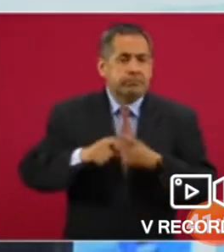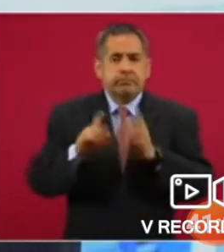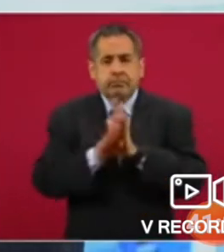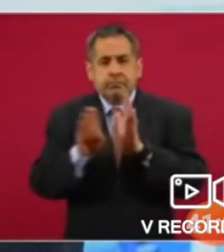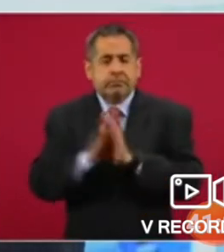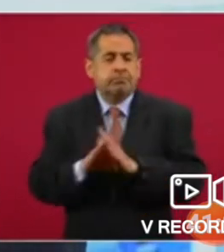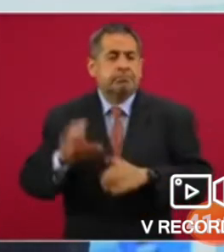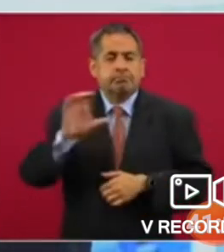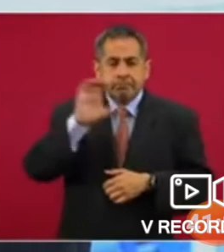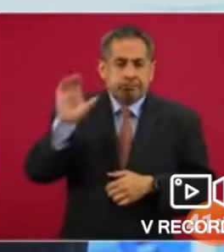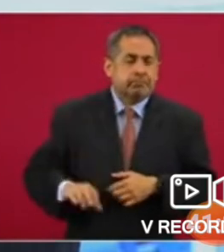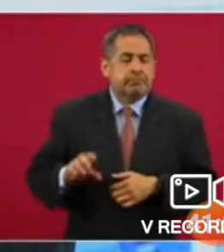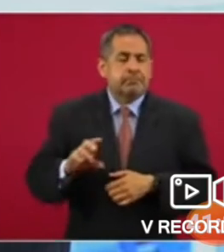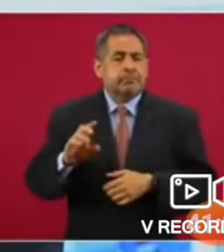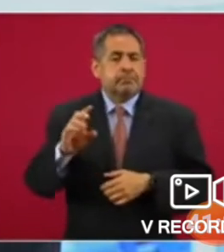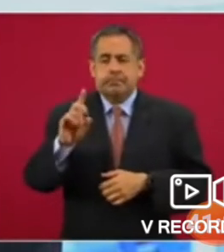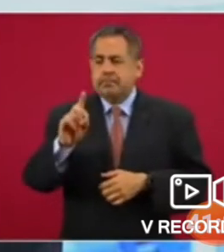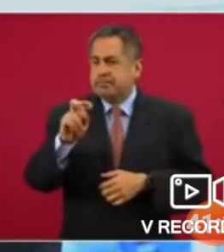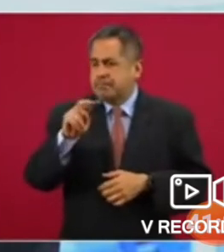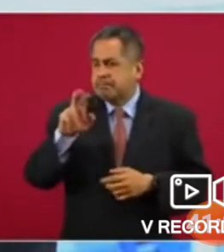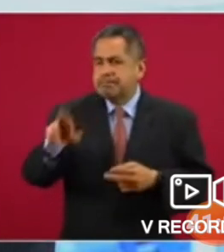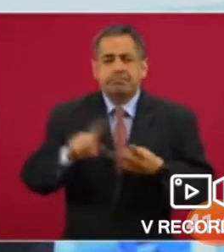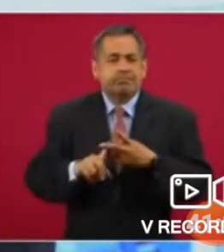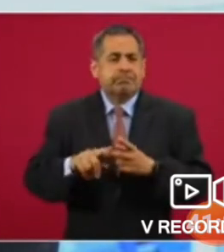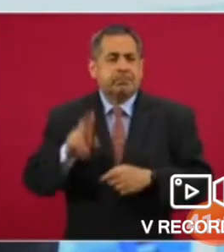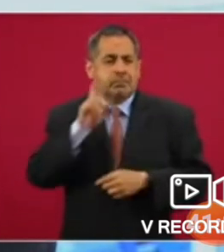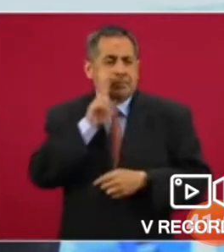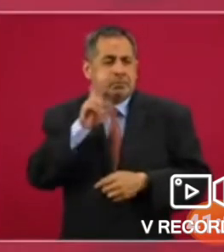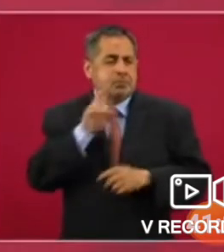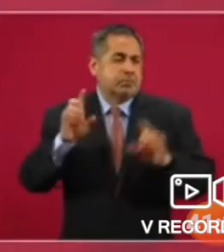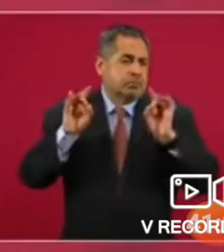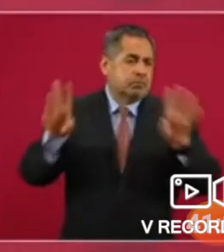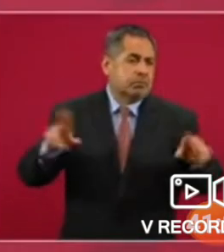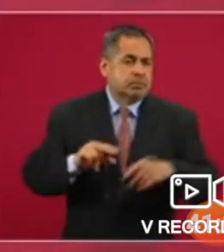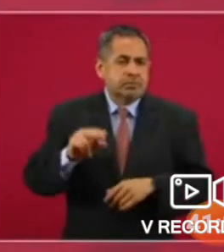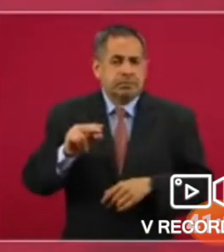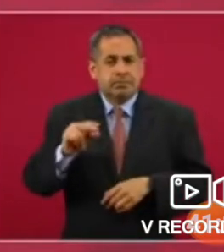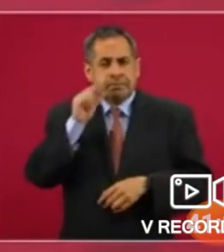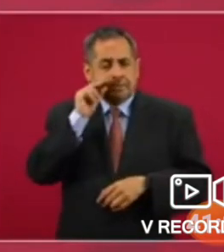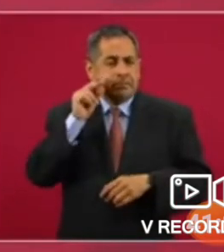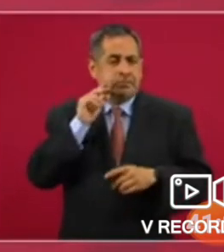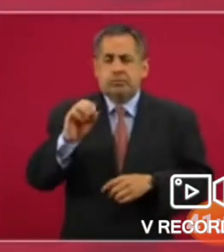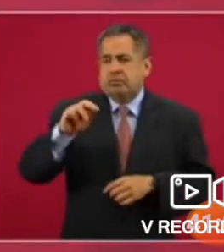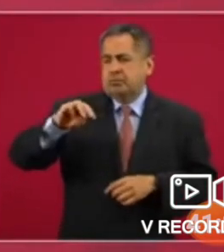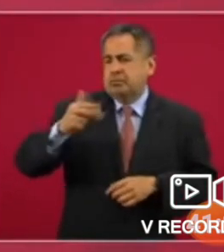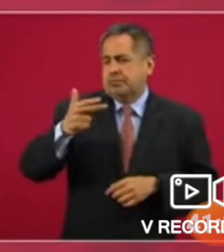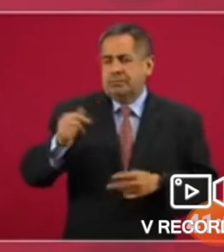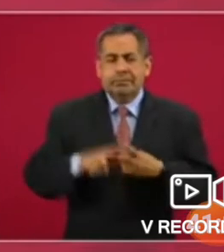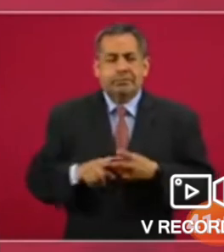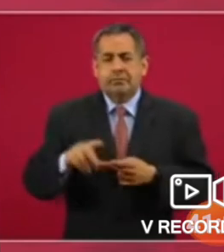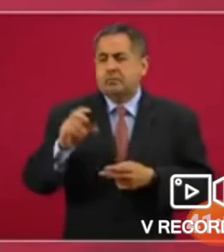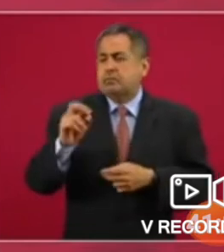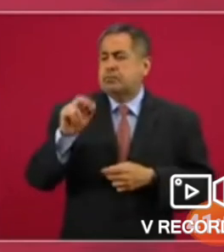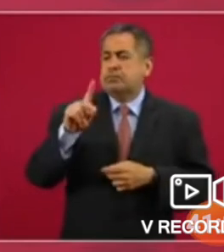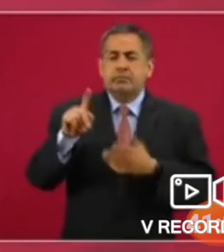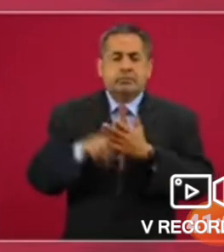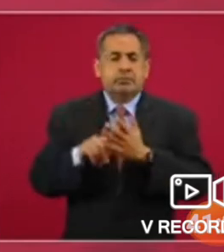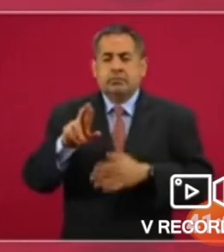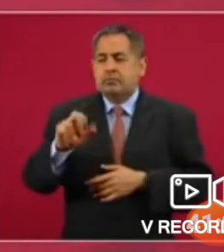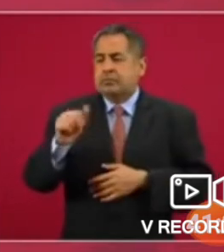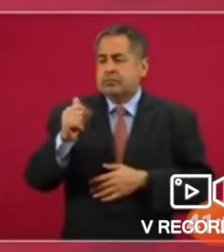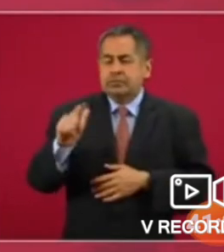Denver, El Paso, Houston, Los Ángeles, McAllen, Omaha, Orlando, Raleigh, Sacramento,